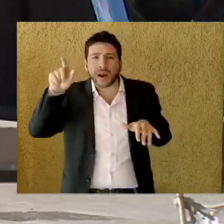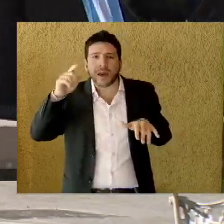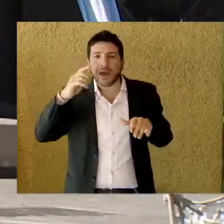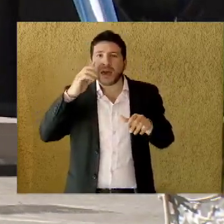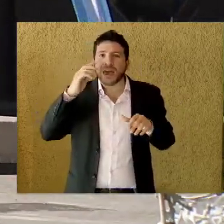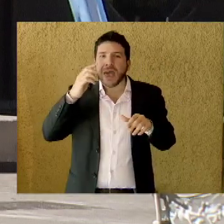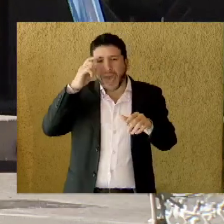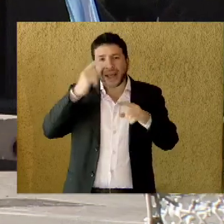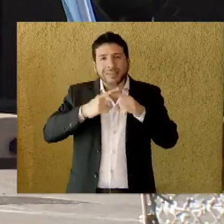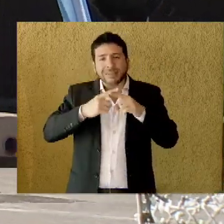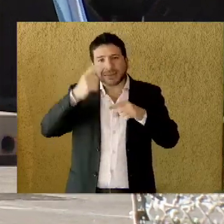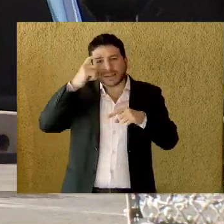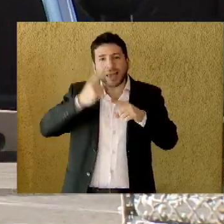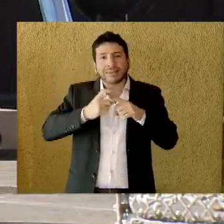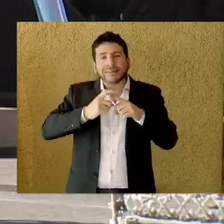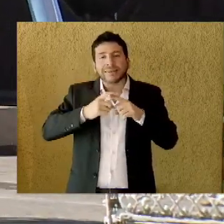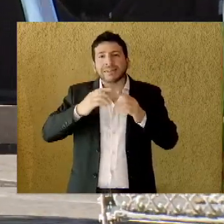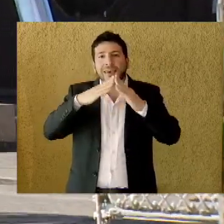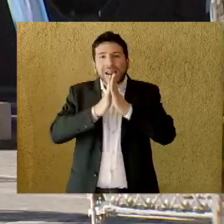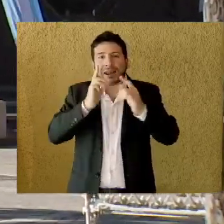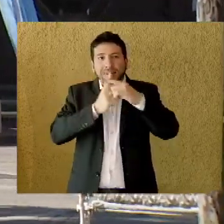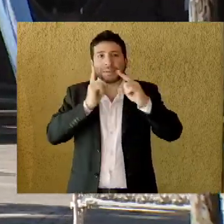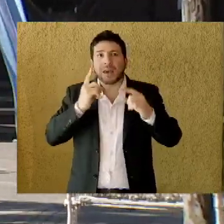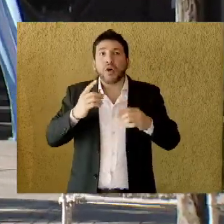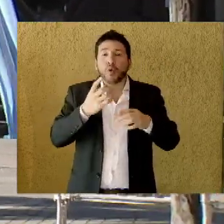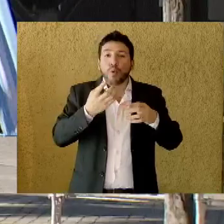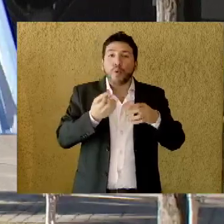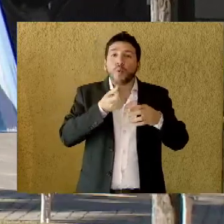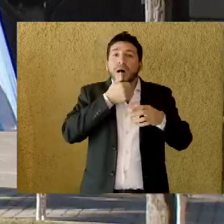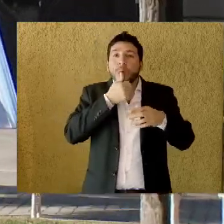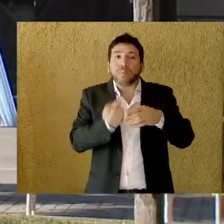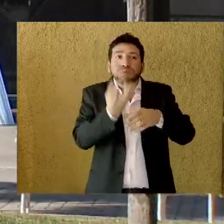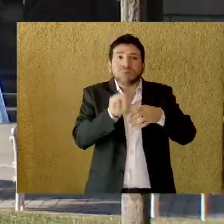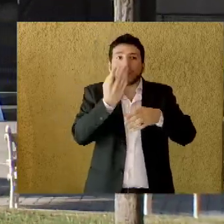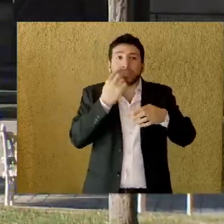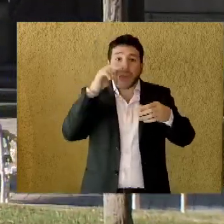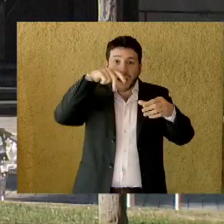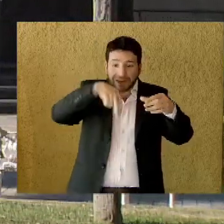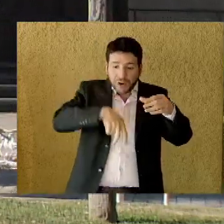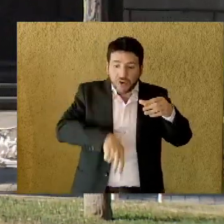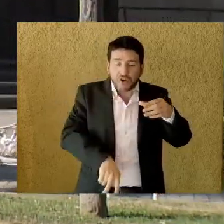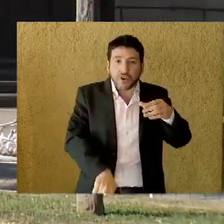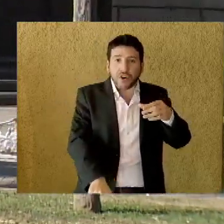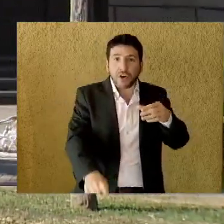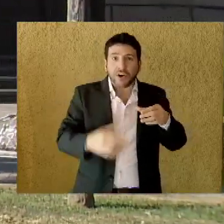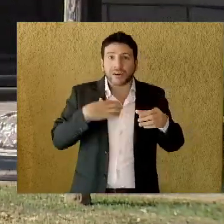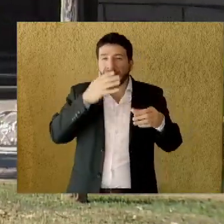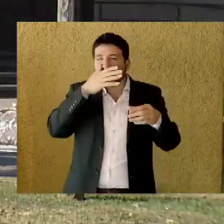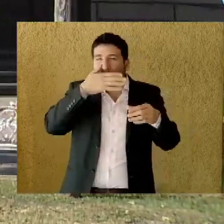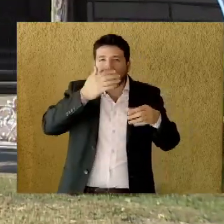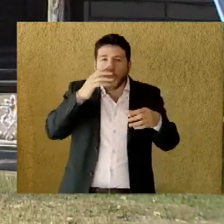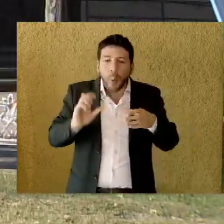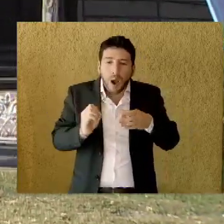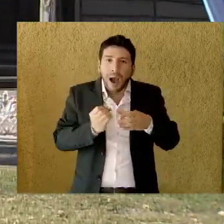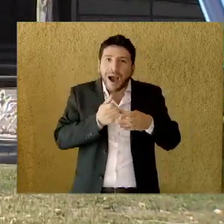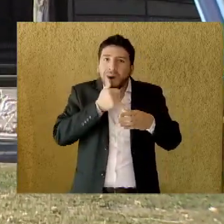todos, aquí en la fuente principal que hay en la plaza, uno puede bajar y allí puede encontrar la fuente original justamente